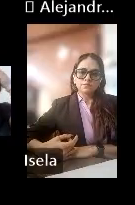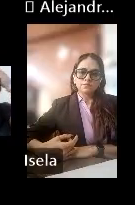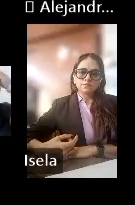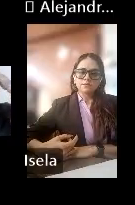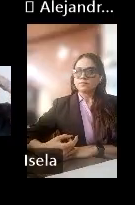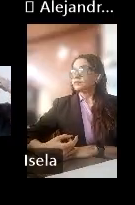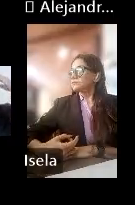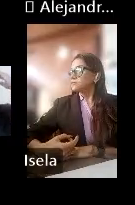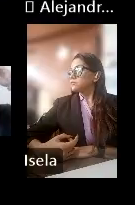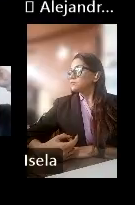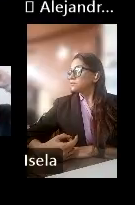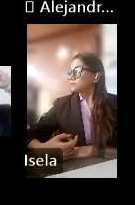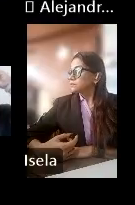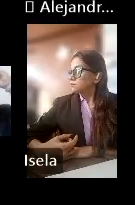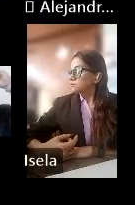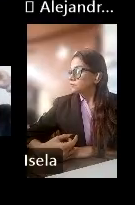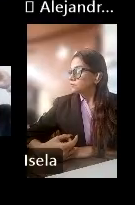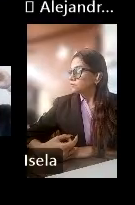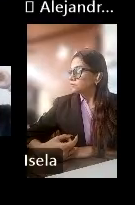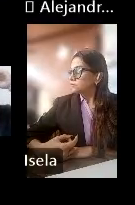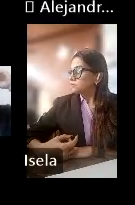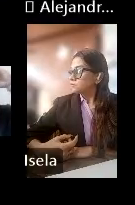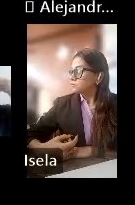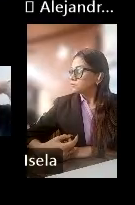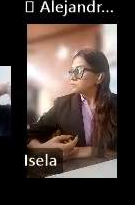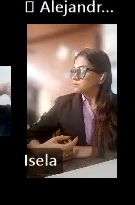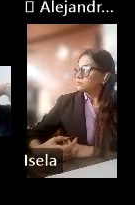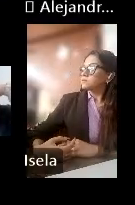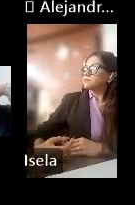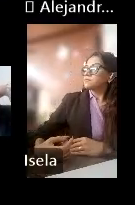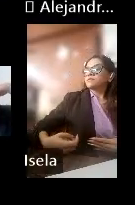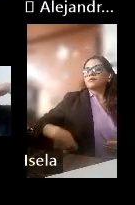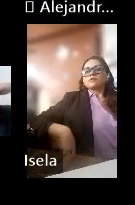cerró. Pero además es invalidante, ¿no?